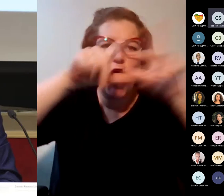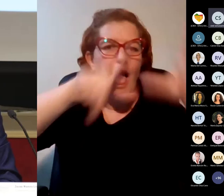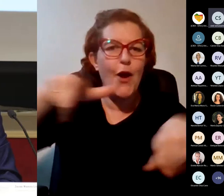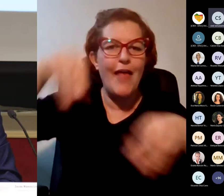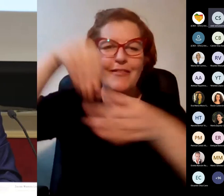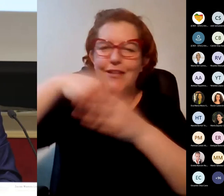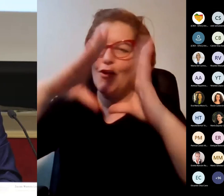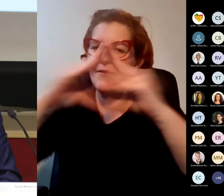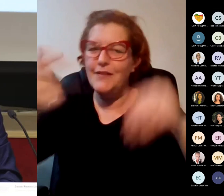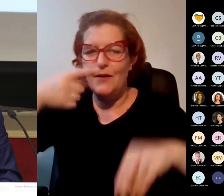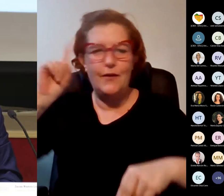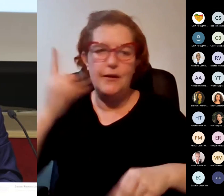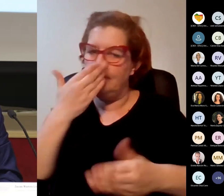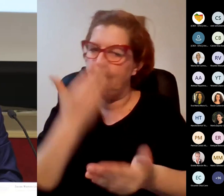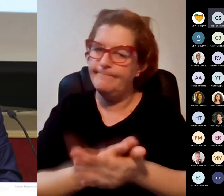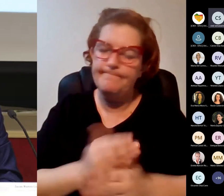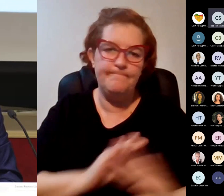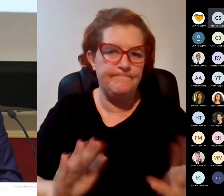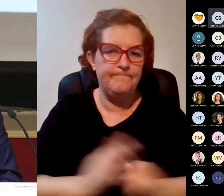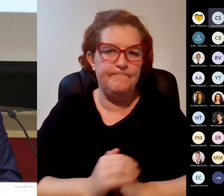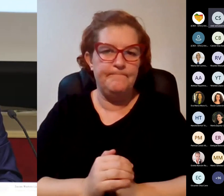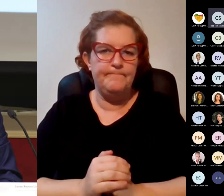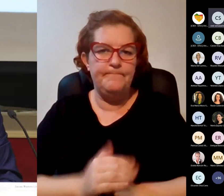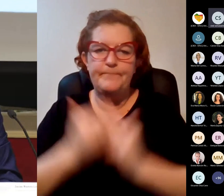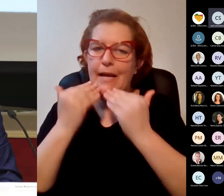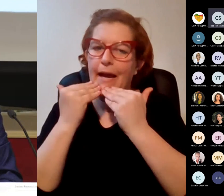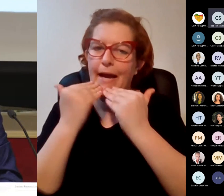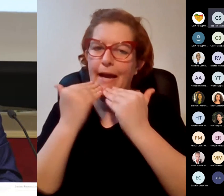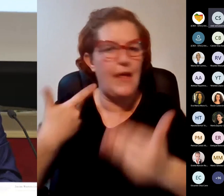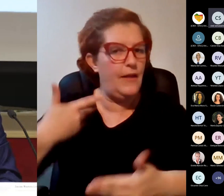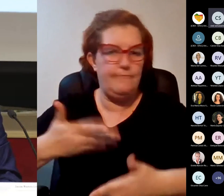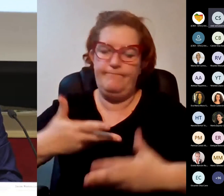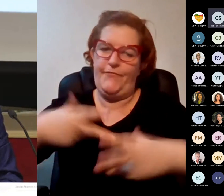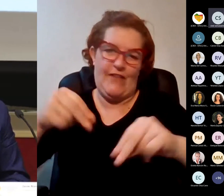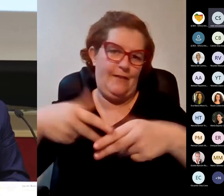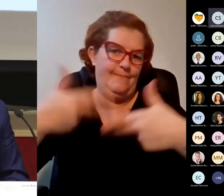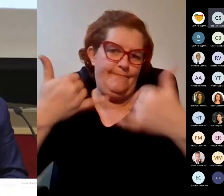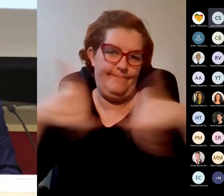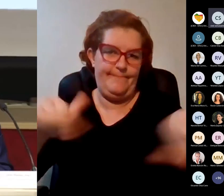digo gracias y lamentamos edad